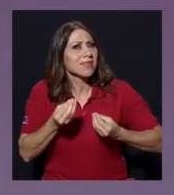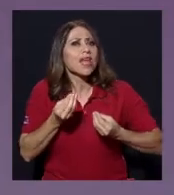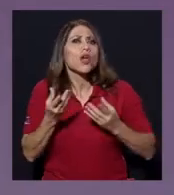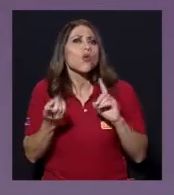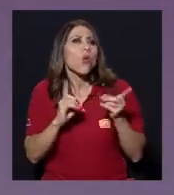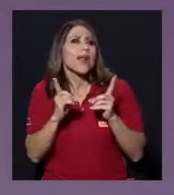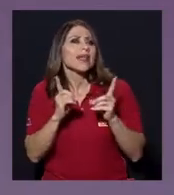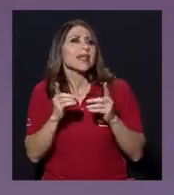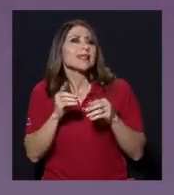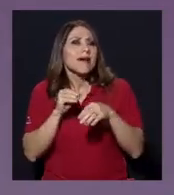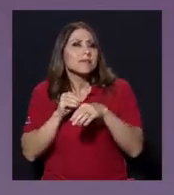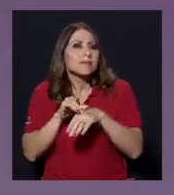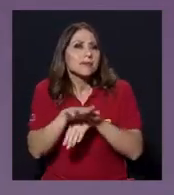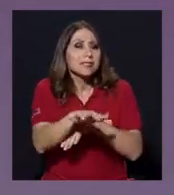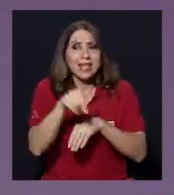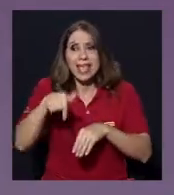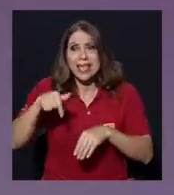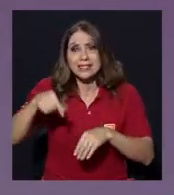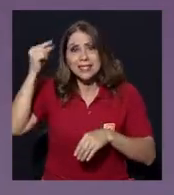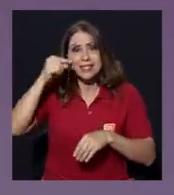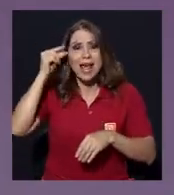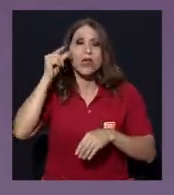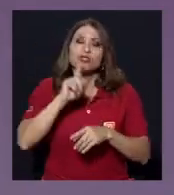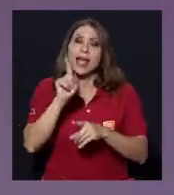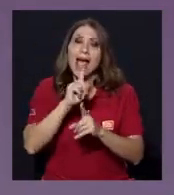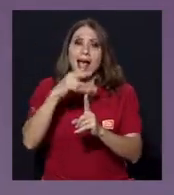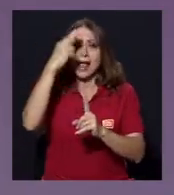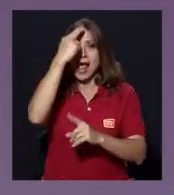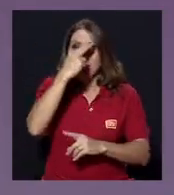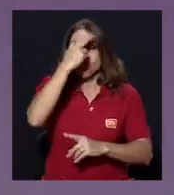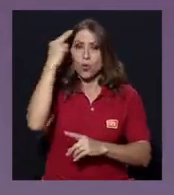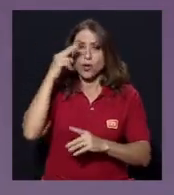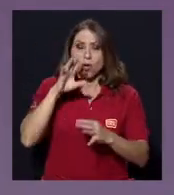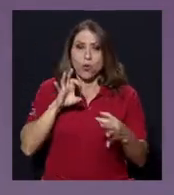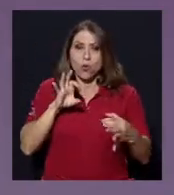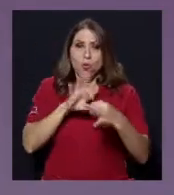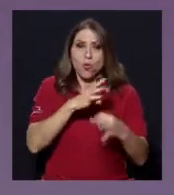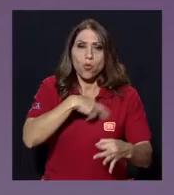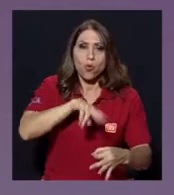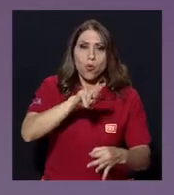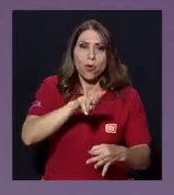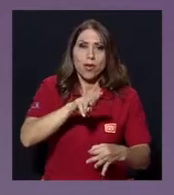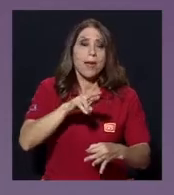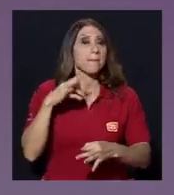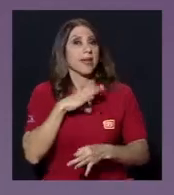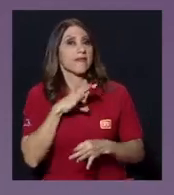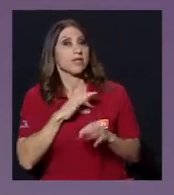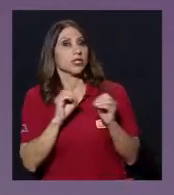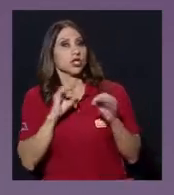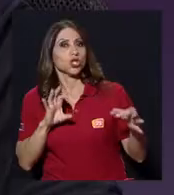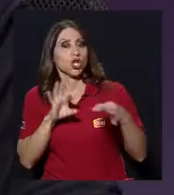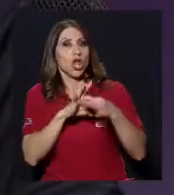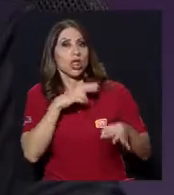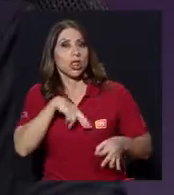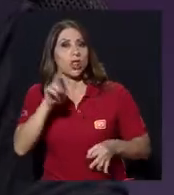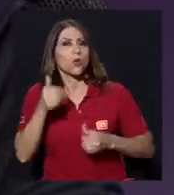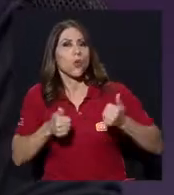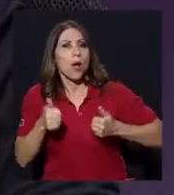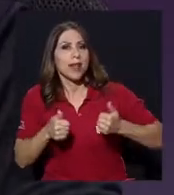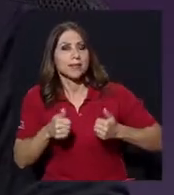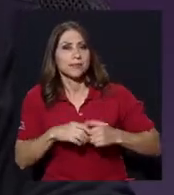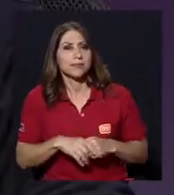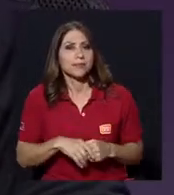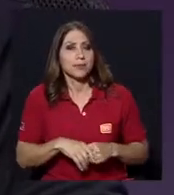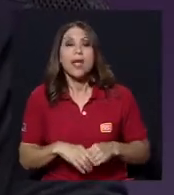católico? ¿Y qué beneficio les traería un Estado laico en nuestro país? Bueno, también